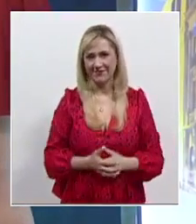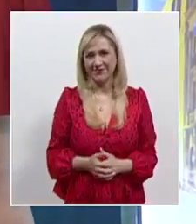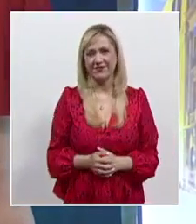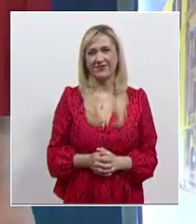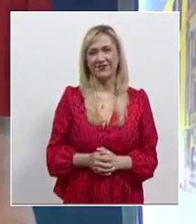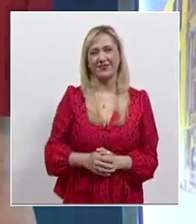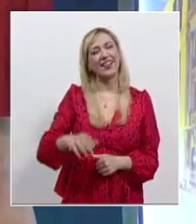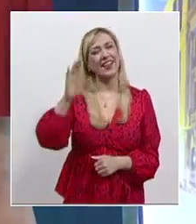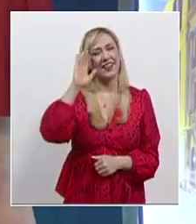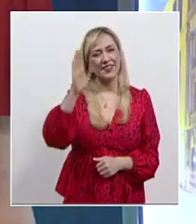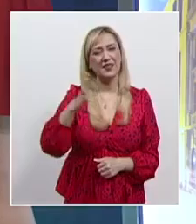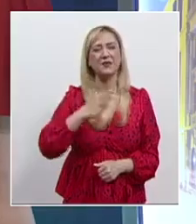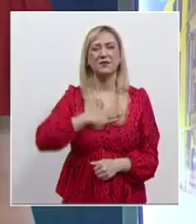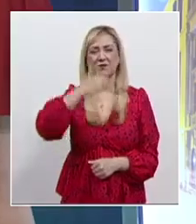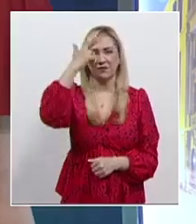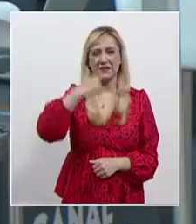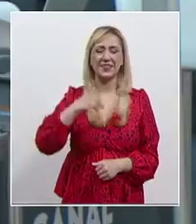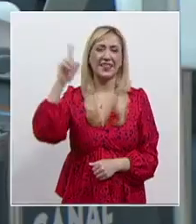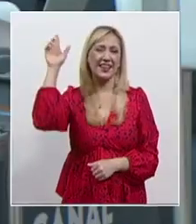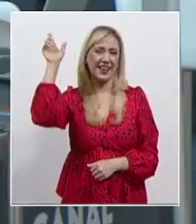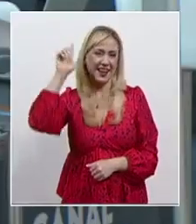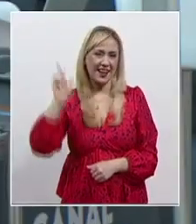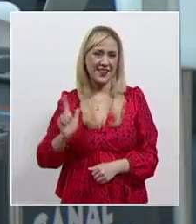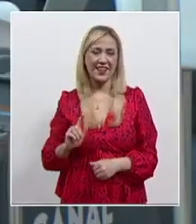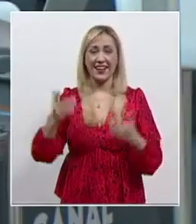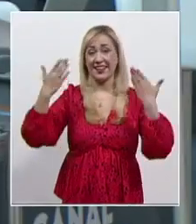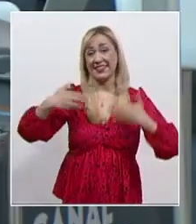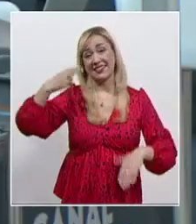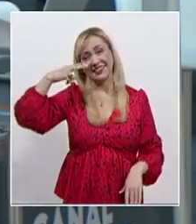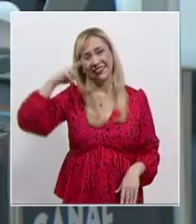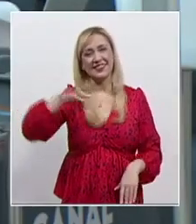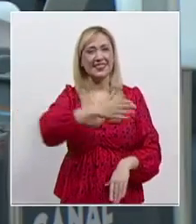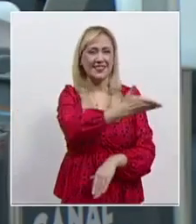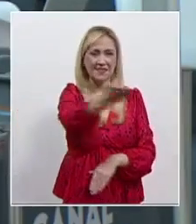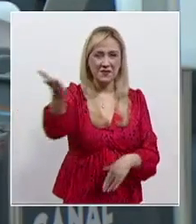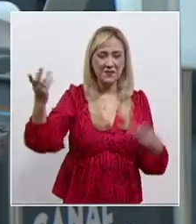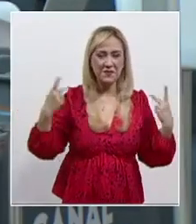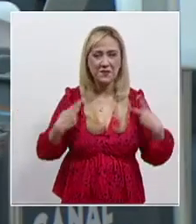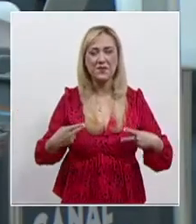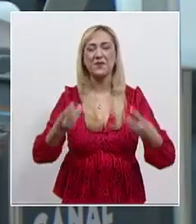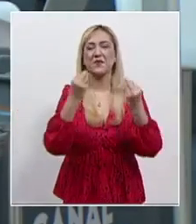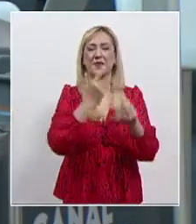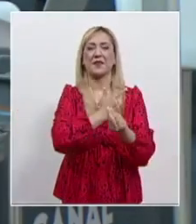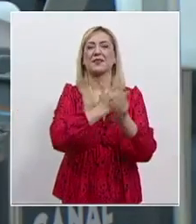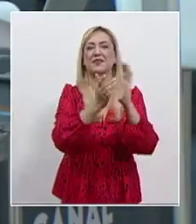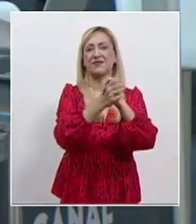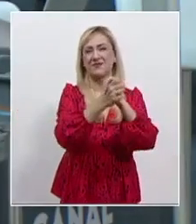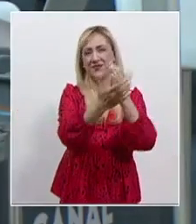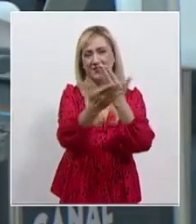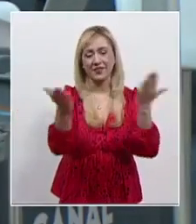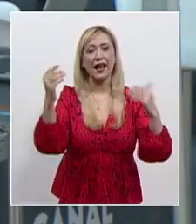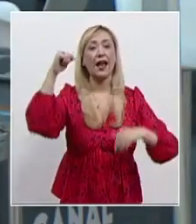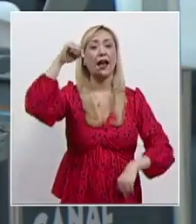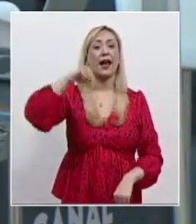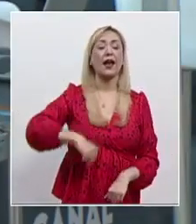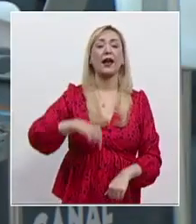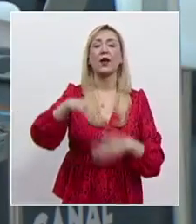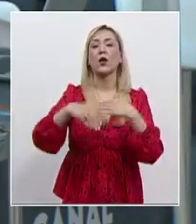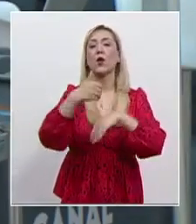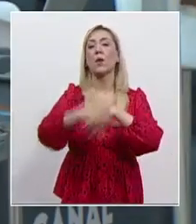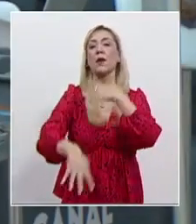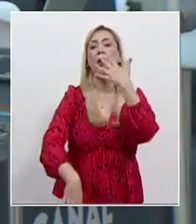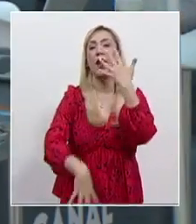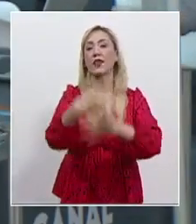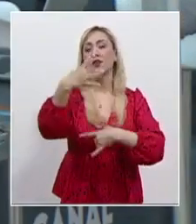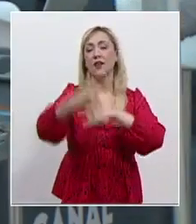Hola, ¿qué tal? Muy buenas tardes, Laura, Nidia, auditorio de Corte Informativo. Les saludamos con mucho gusto desde la 14ª Feria del